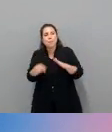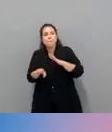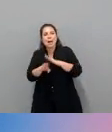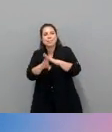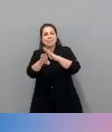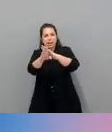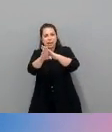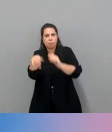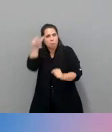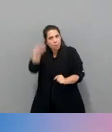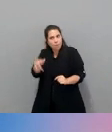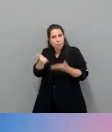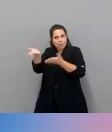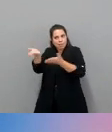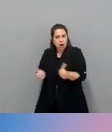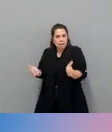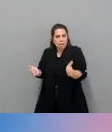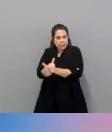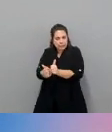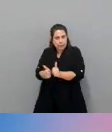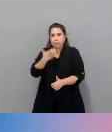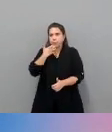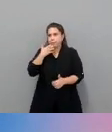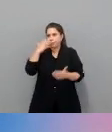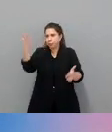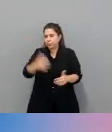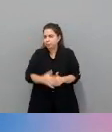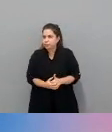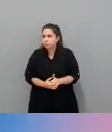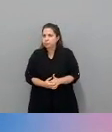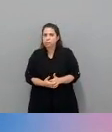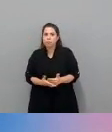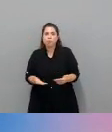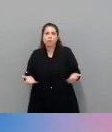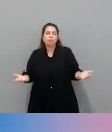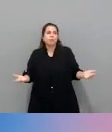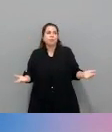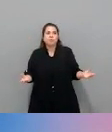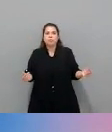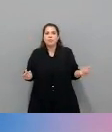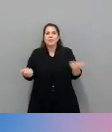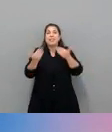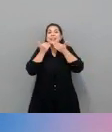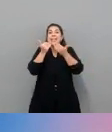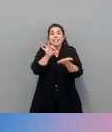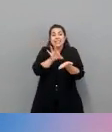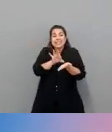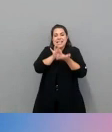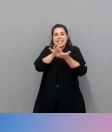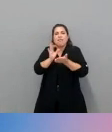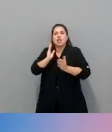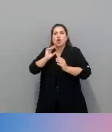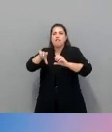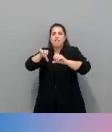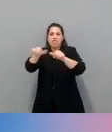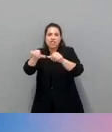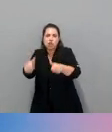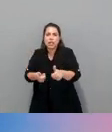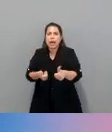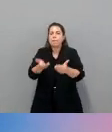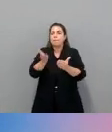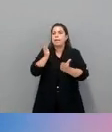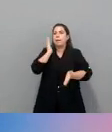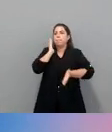persona dependiente. Por ejemplo, con servicios de fisioterapia, hidroterapia,